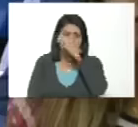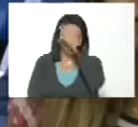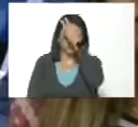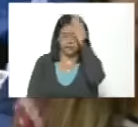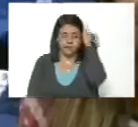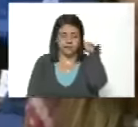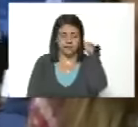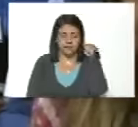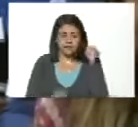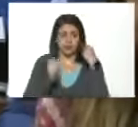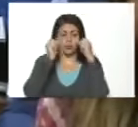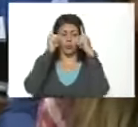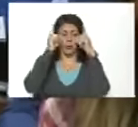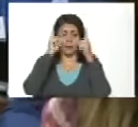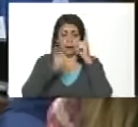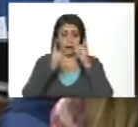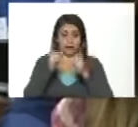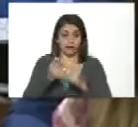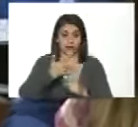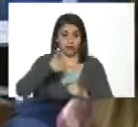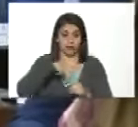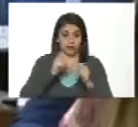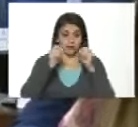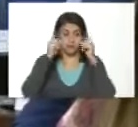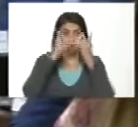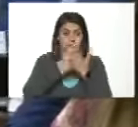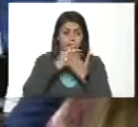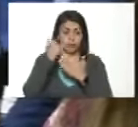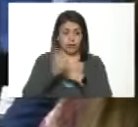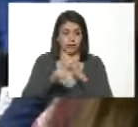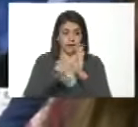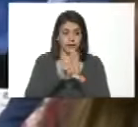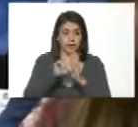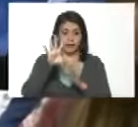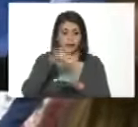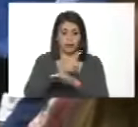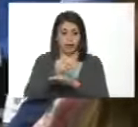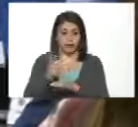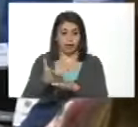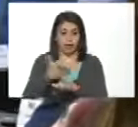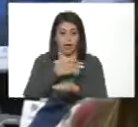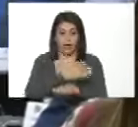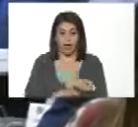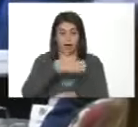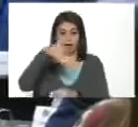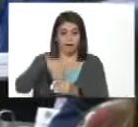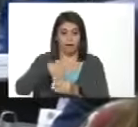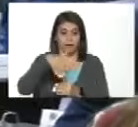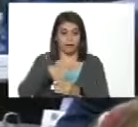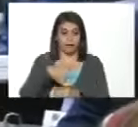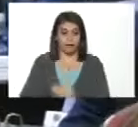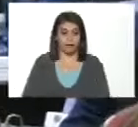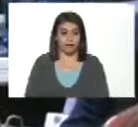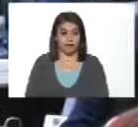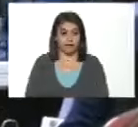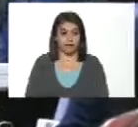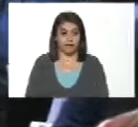A ver si lo sorprendo a ustedes como ustedes nos sorprenden con los proyectos de ley, 5 minutos antes de votarlo.